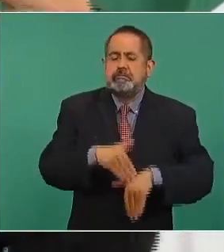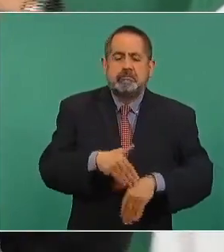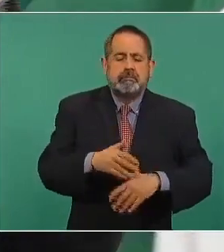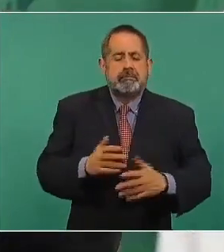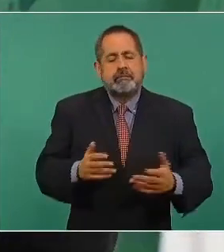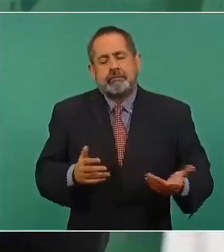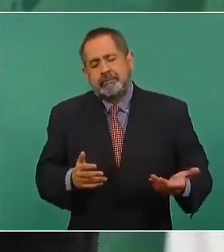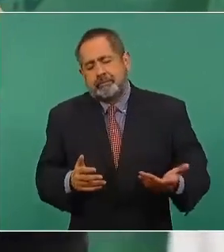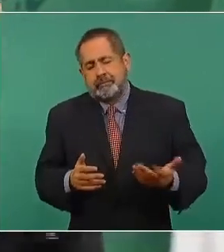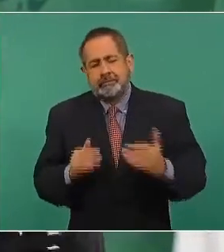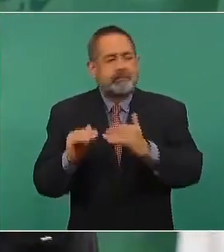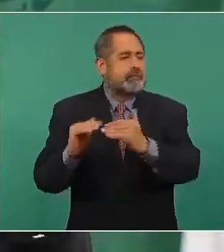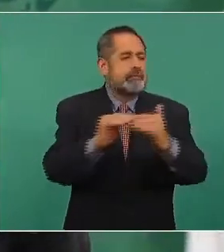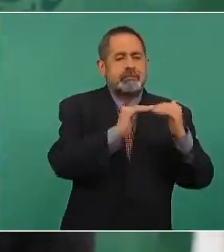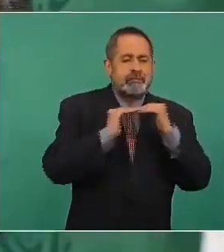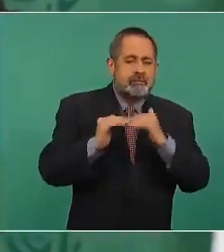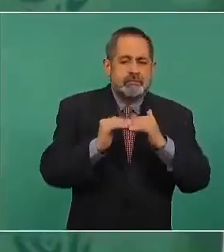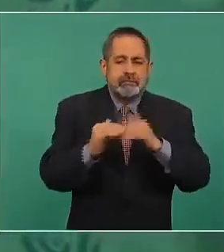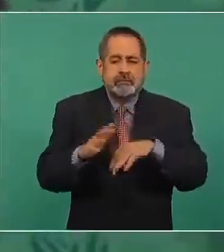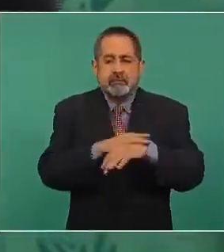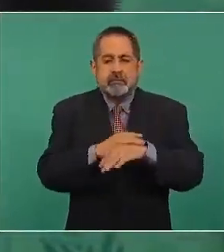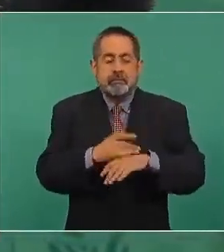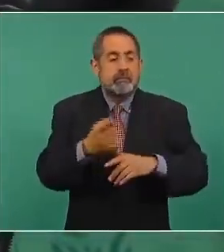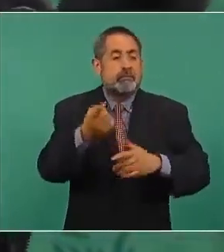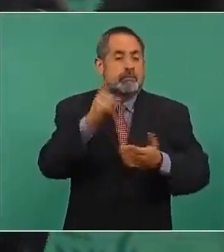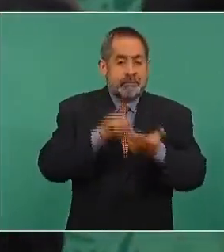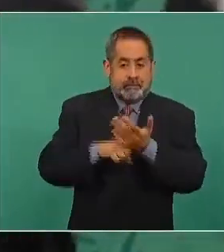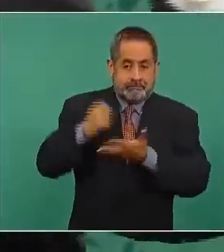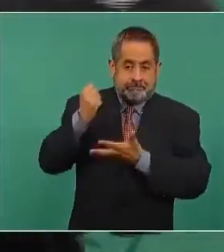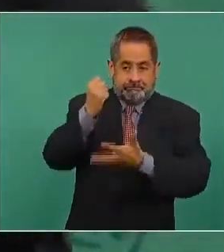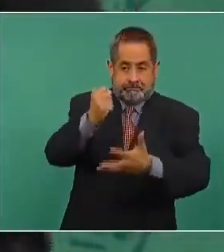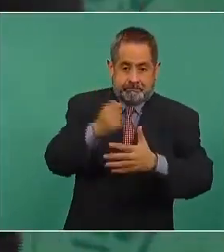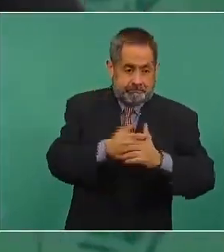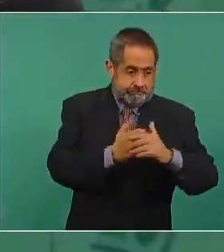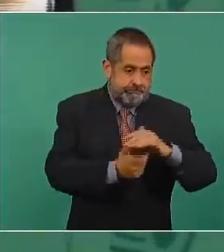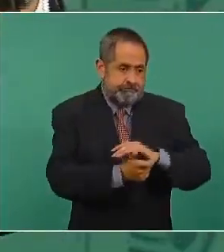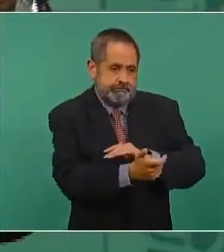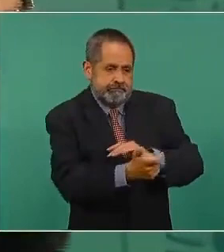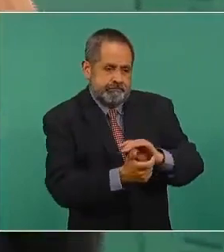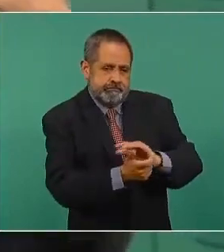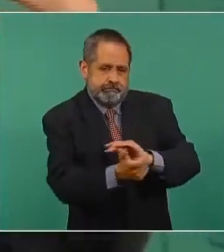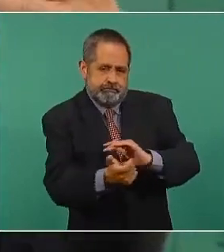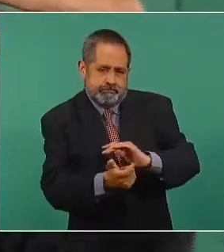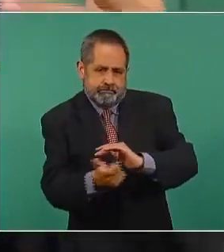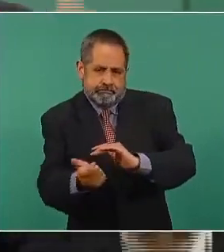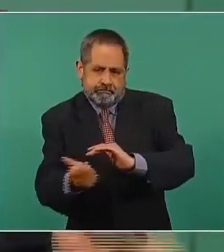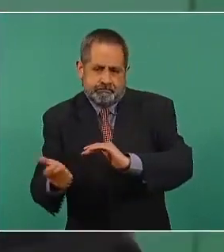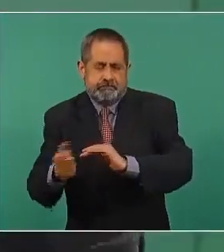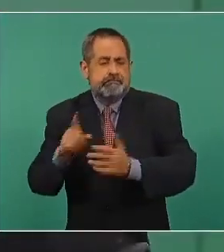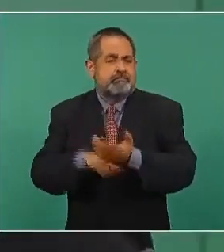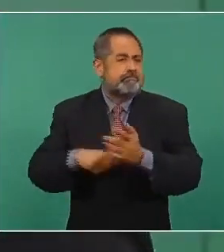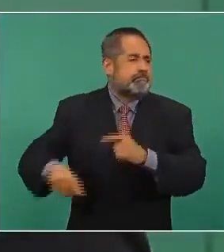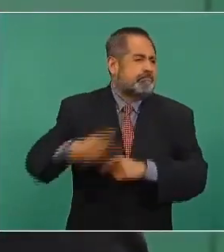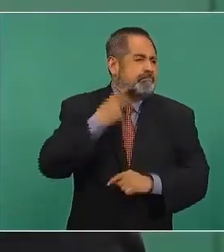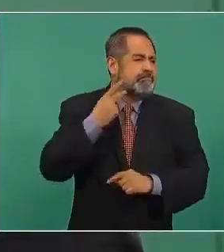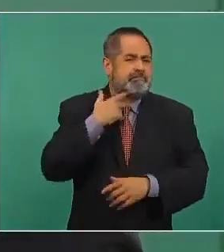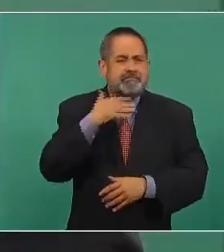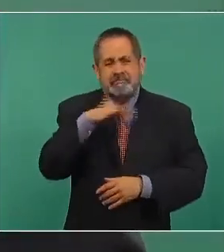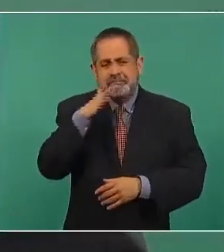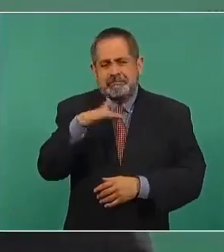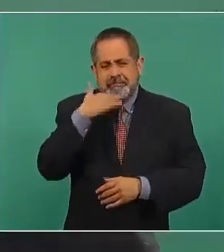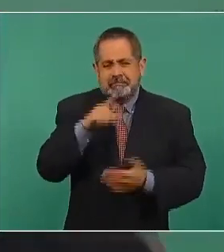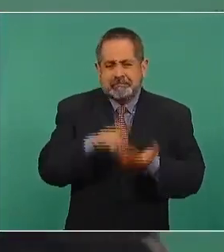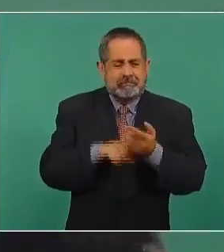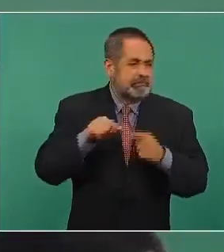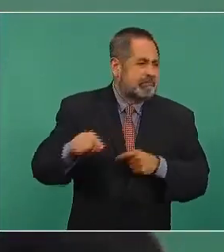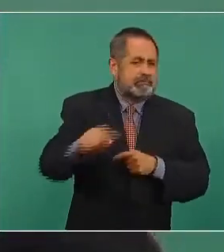Esa unanimidad significaba repartir el presupuesto a políticos corruptos,